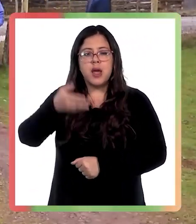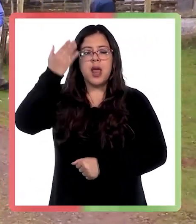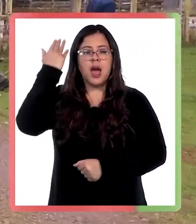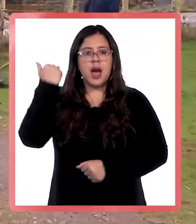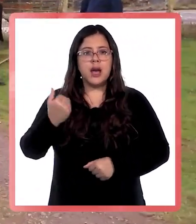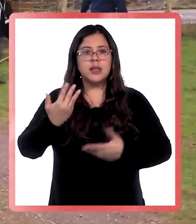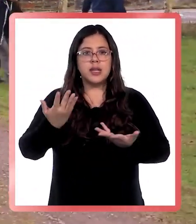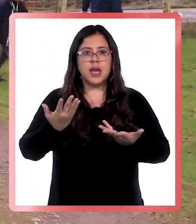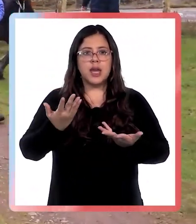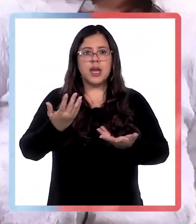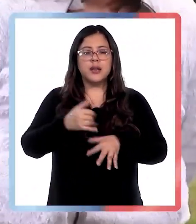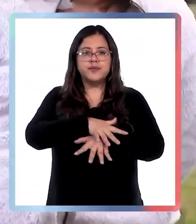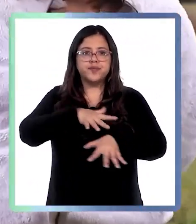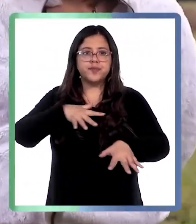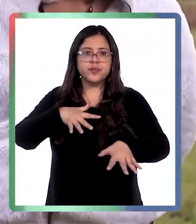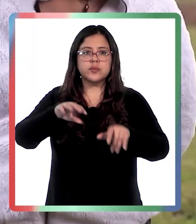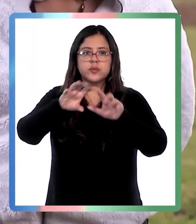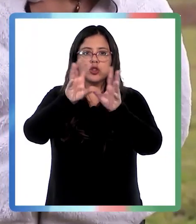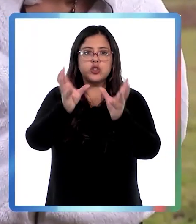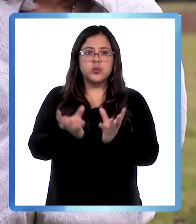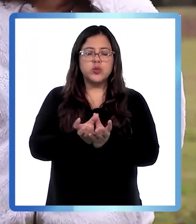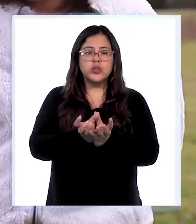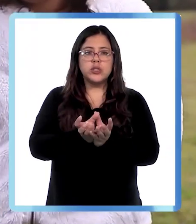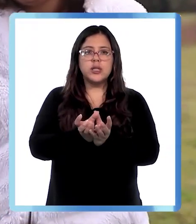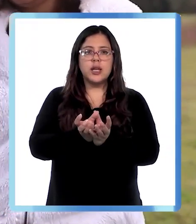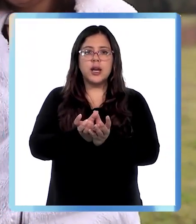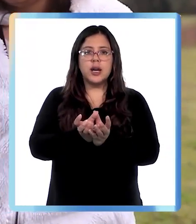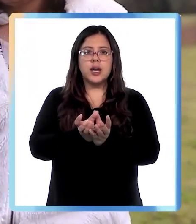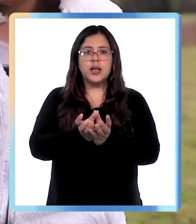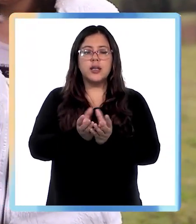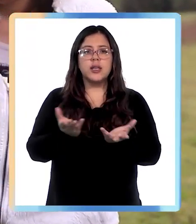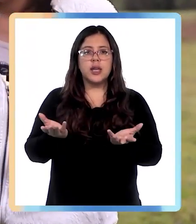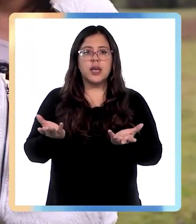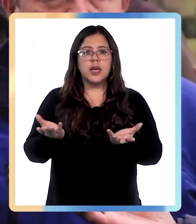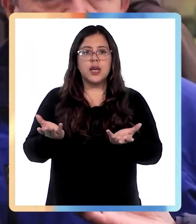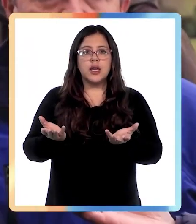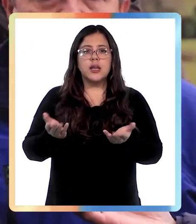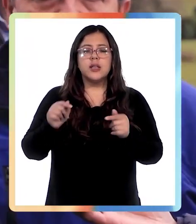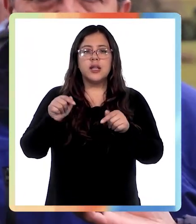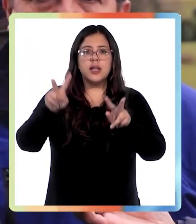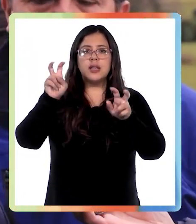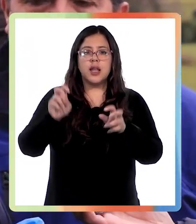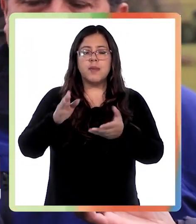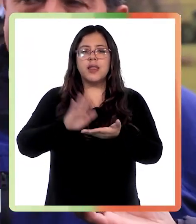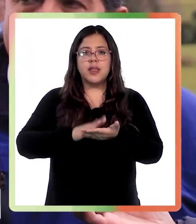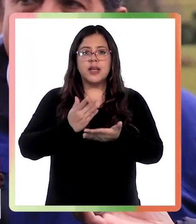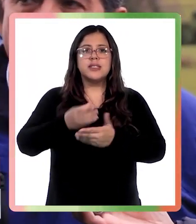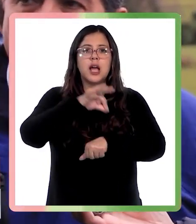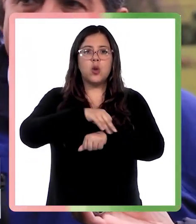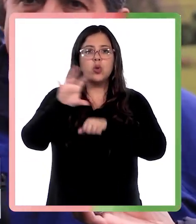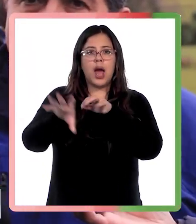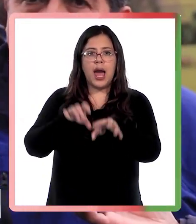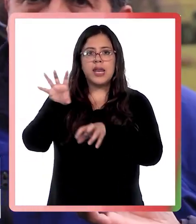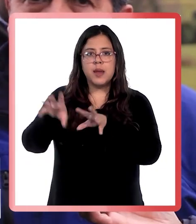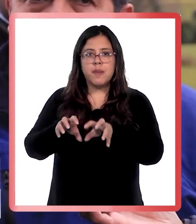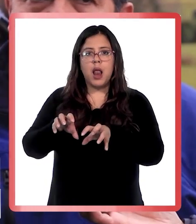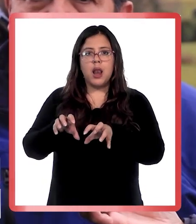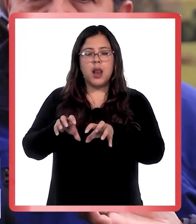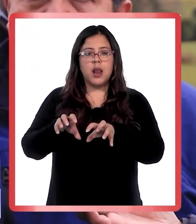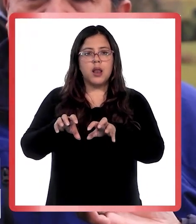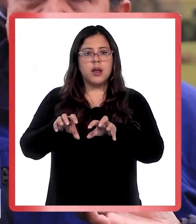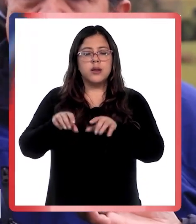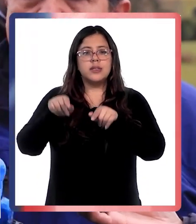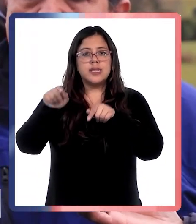semanas fue el Encuentro Mundial los 100 años de la Organización Mundial de sanidad y salud animal y nos